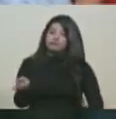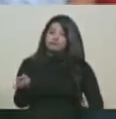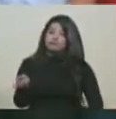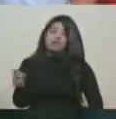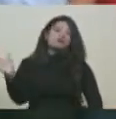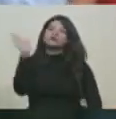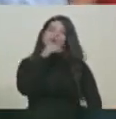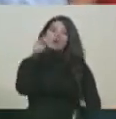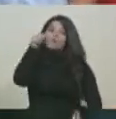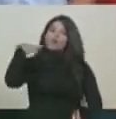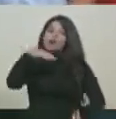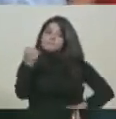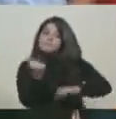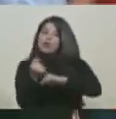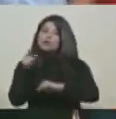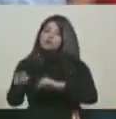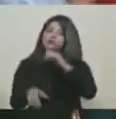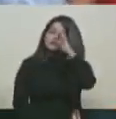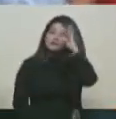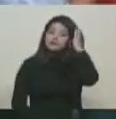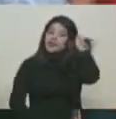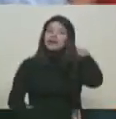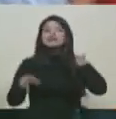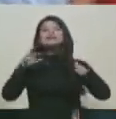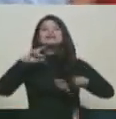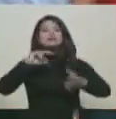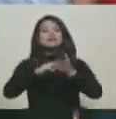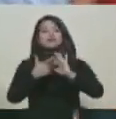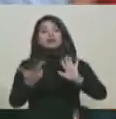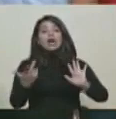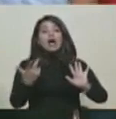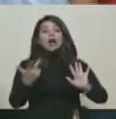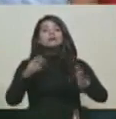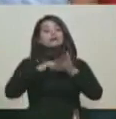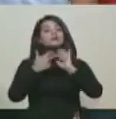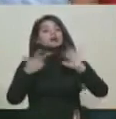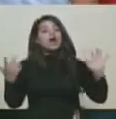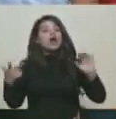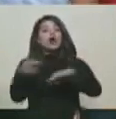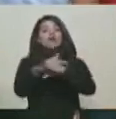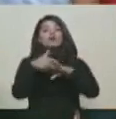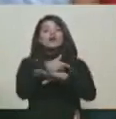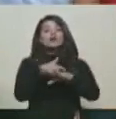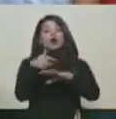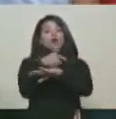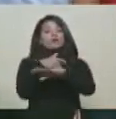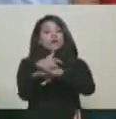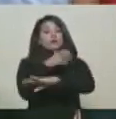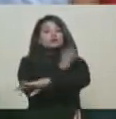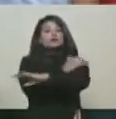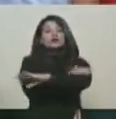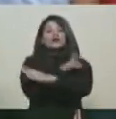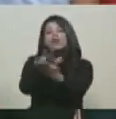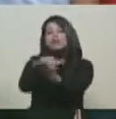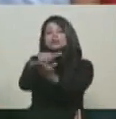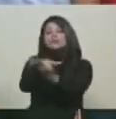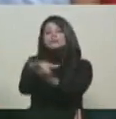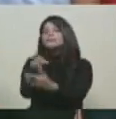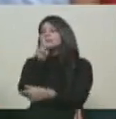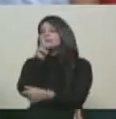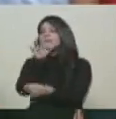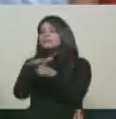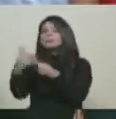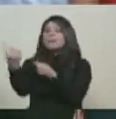No tiene un gobierno que se encargue de ellos. Entonces un gobierno de derecha se arrastraría y se pondría a la orden. Señor